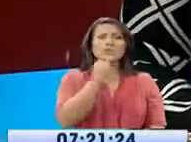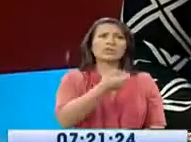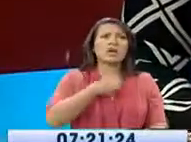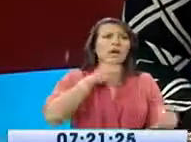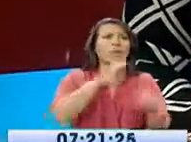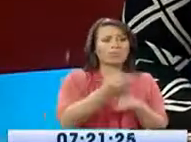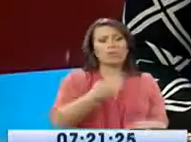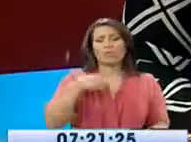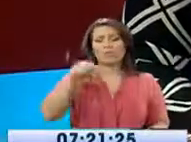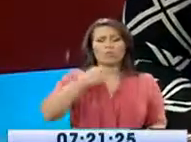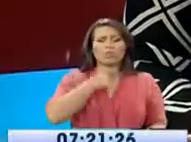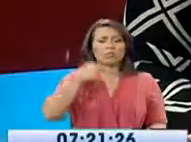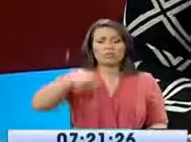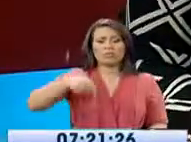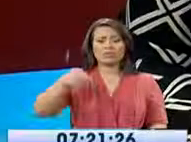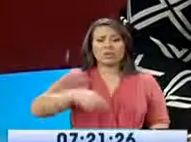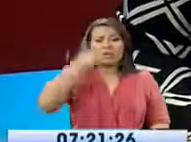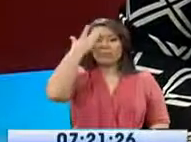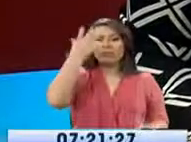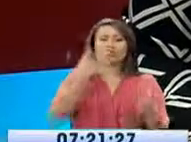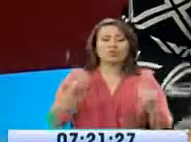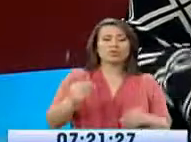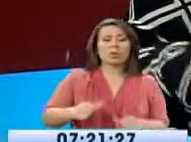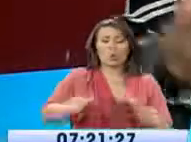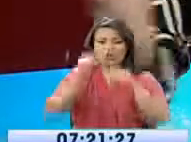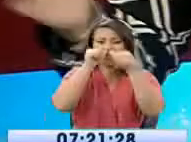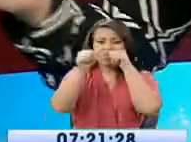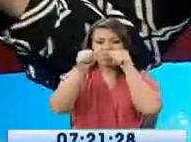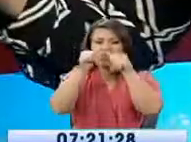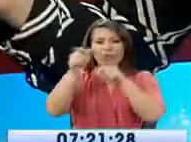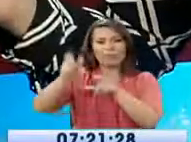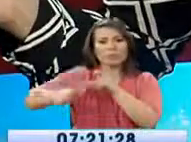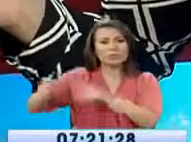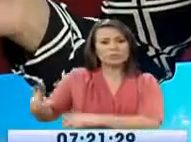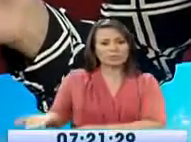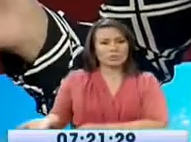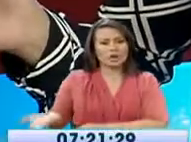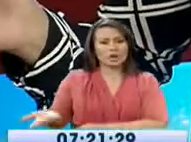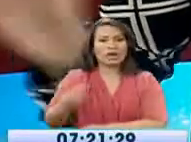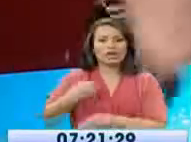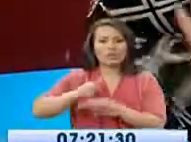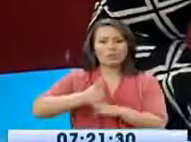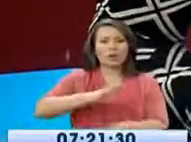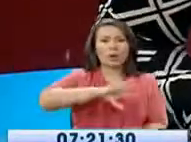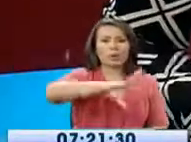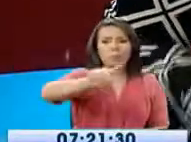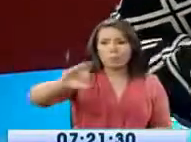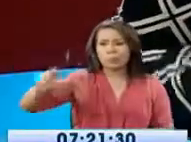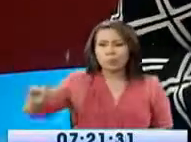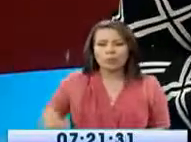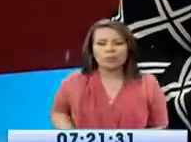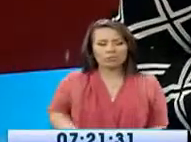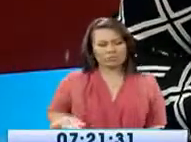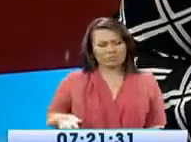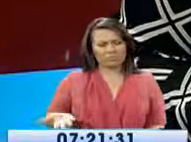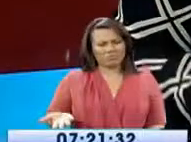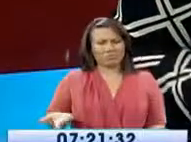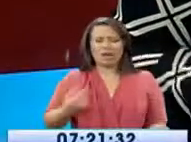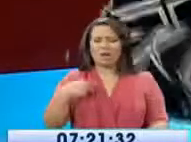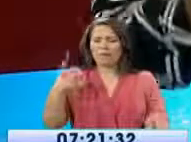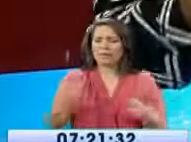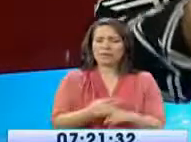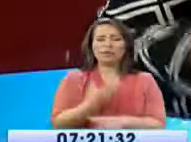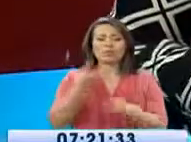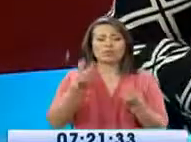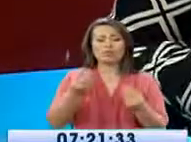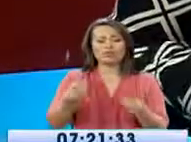Ellos afirman que algunas personas consumen droga a vista y paciencia de todo el barrio. Luego cometen robos donde